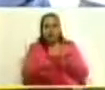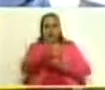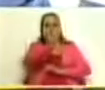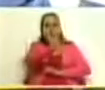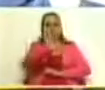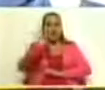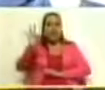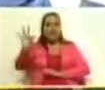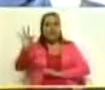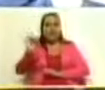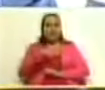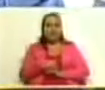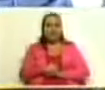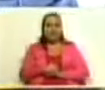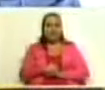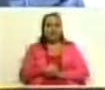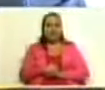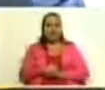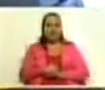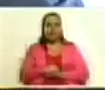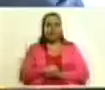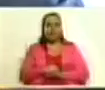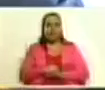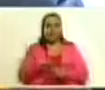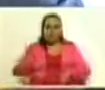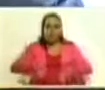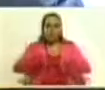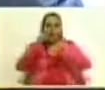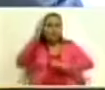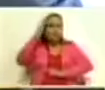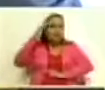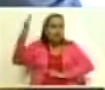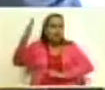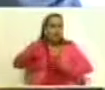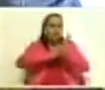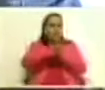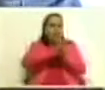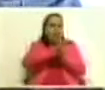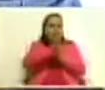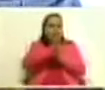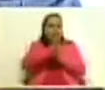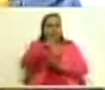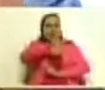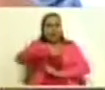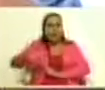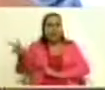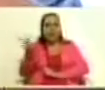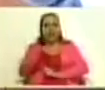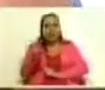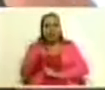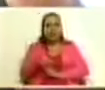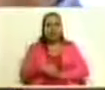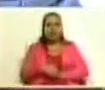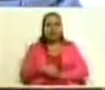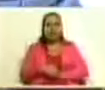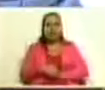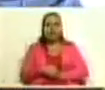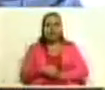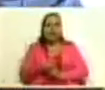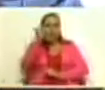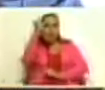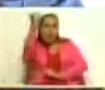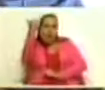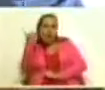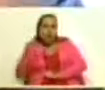un método, presidente, que nos ha permitido a soñar, a emprender, a que todos los venezolanos y las venezolanas que tengan una idea de